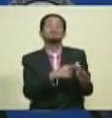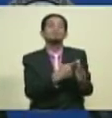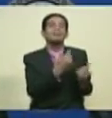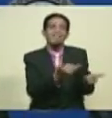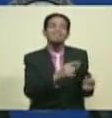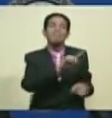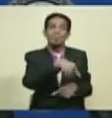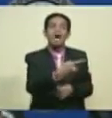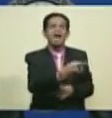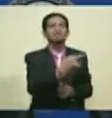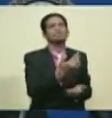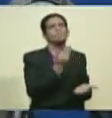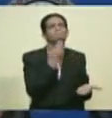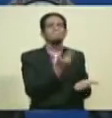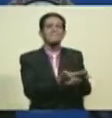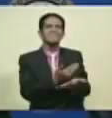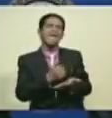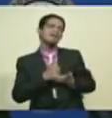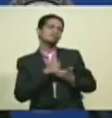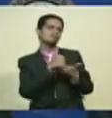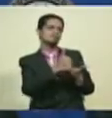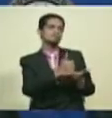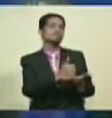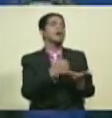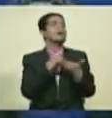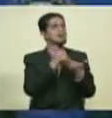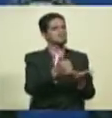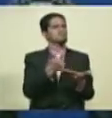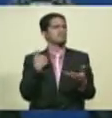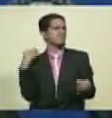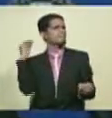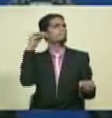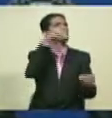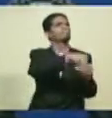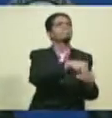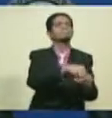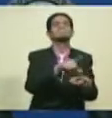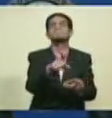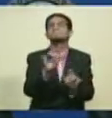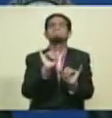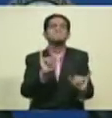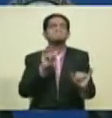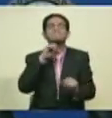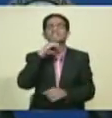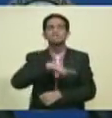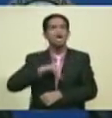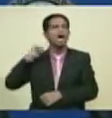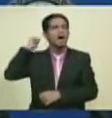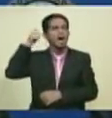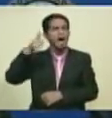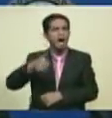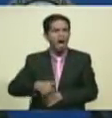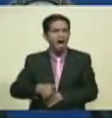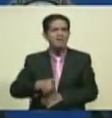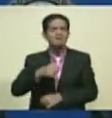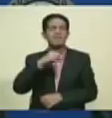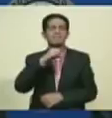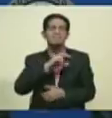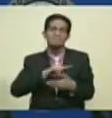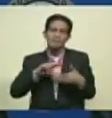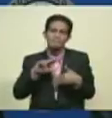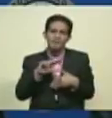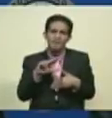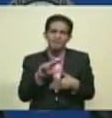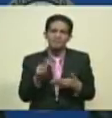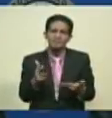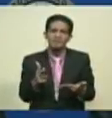mí. Y con la ayuda van a venir los militares también, ya esa es la historia de América Latina, yo creo que tú eres española, ¿verdad? Es la historia de América Latina,